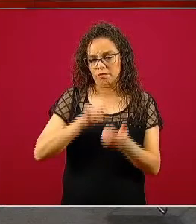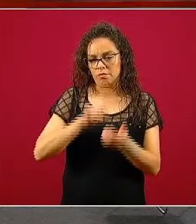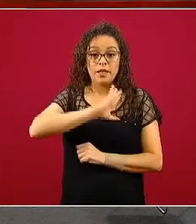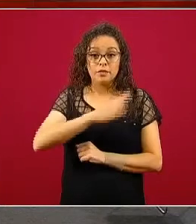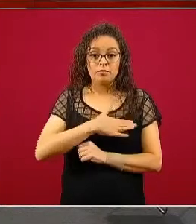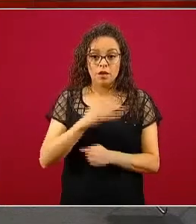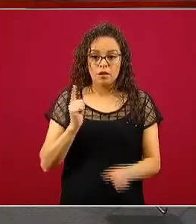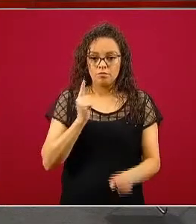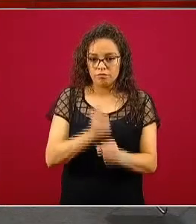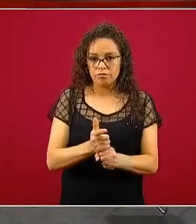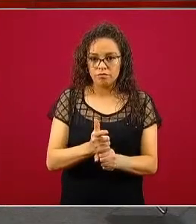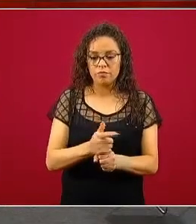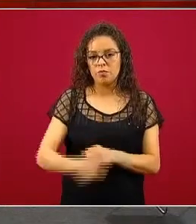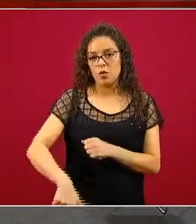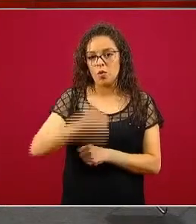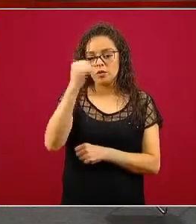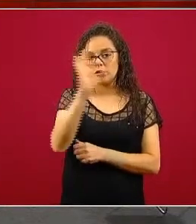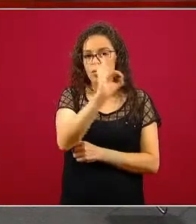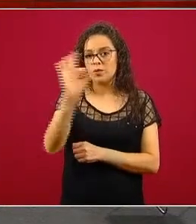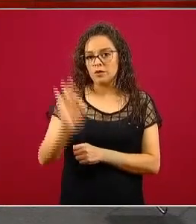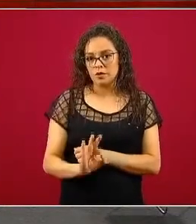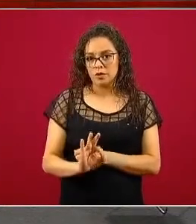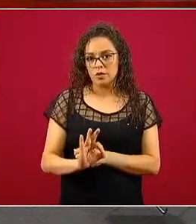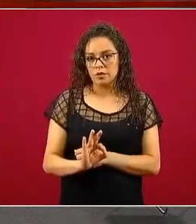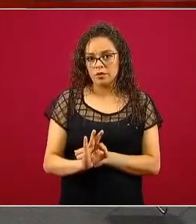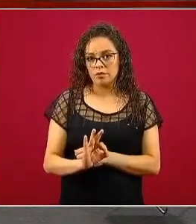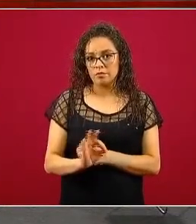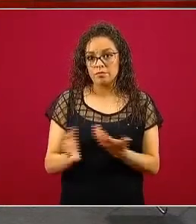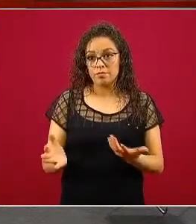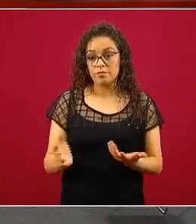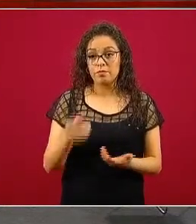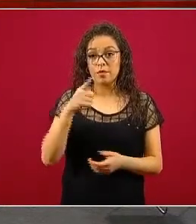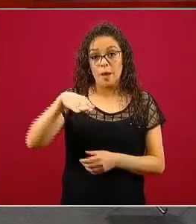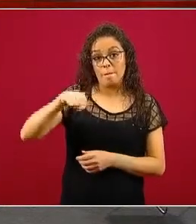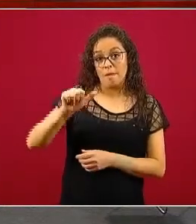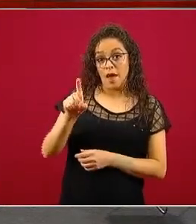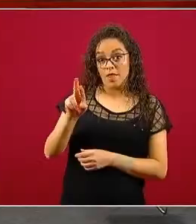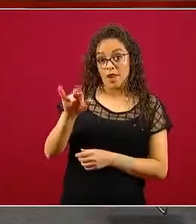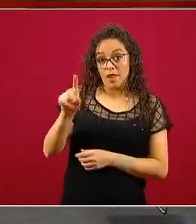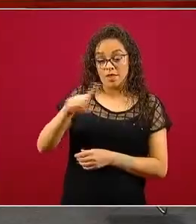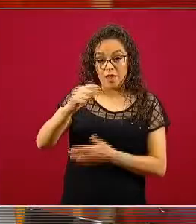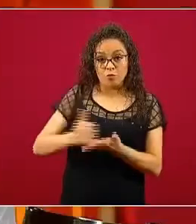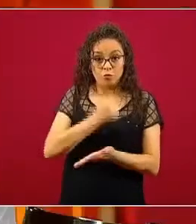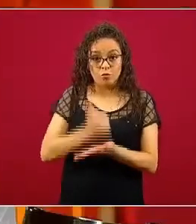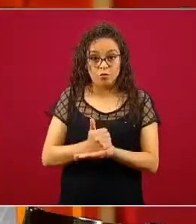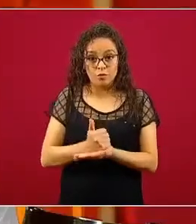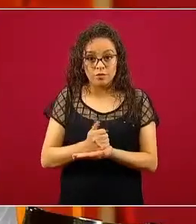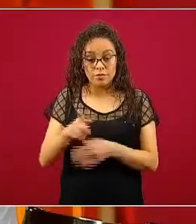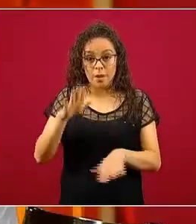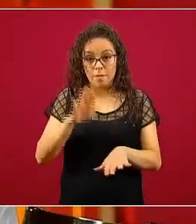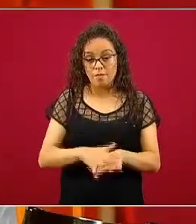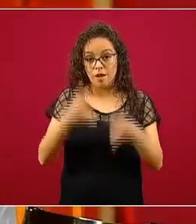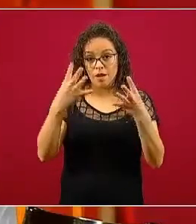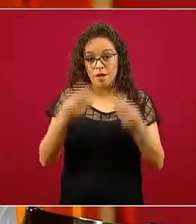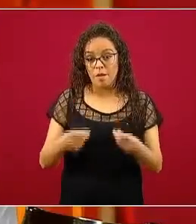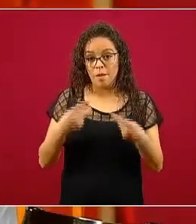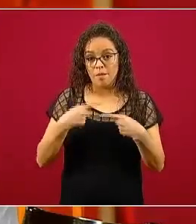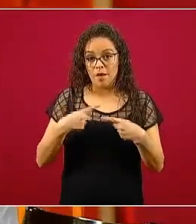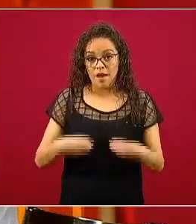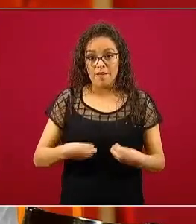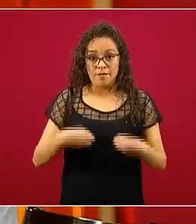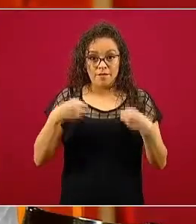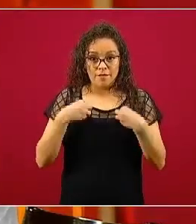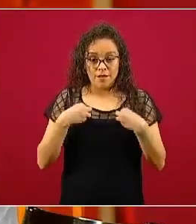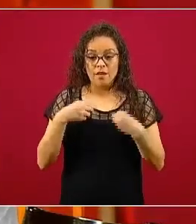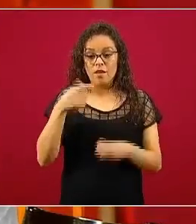identificó en términos generales un 11%. Sorprendentemente en Madrid, la capital y la zona más poblada y aparentemente